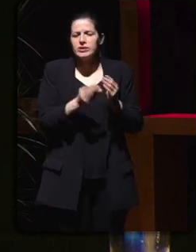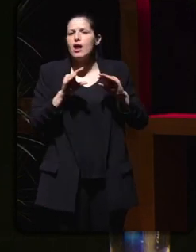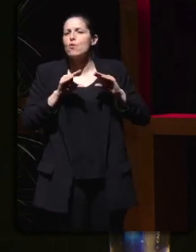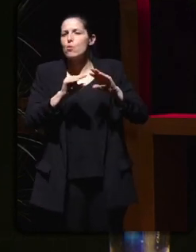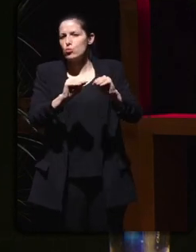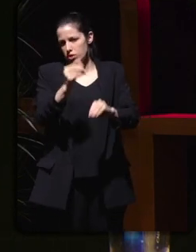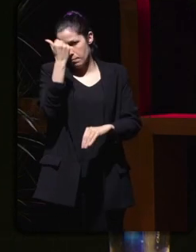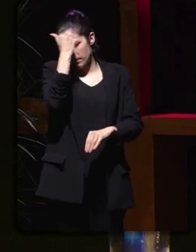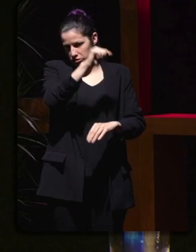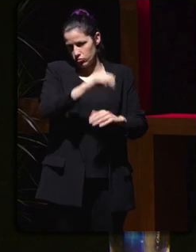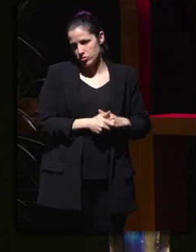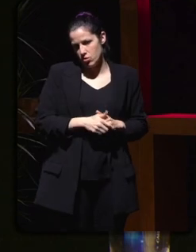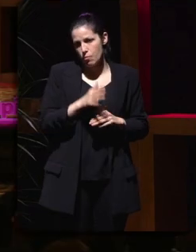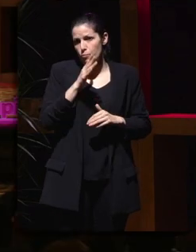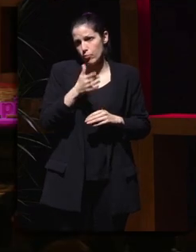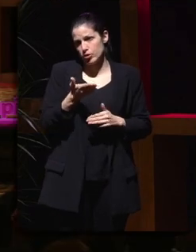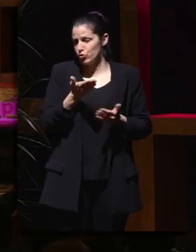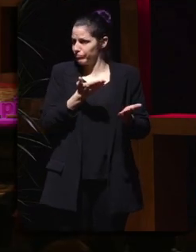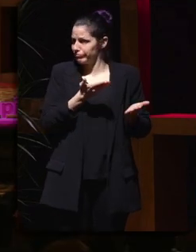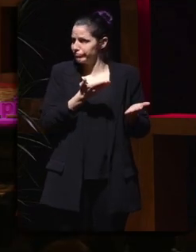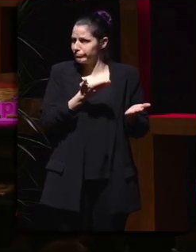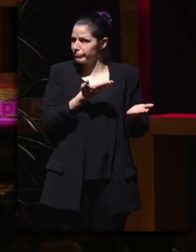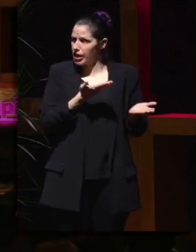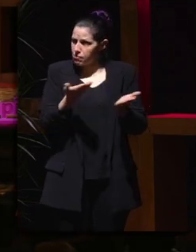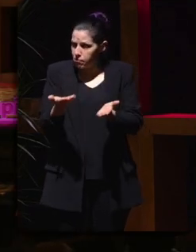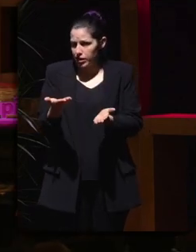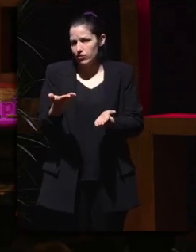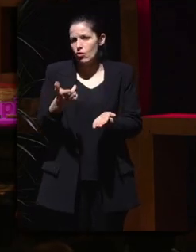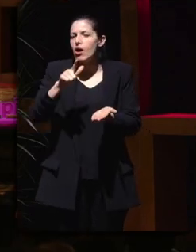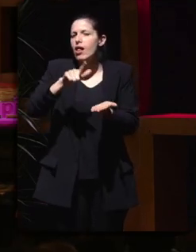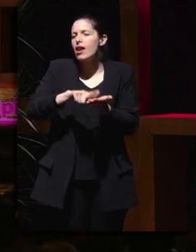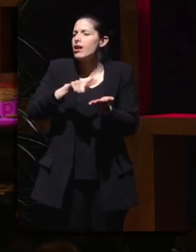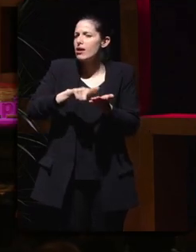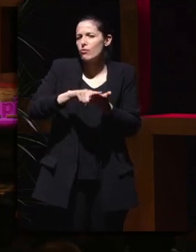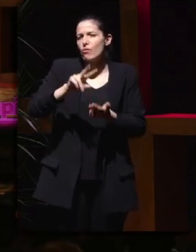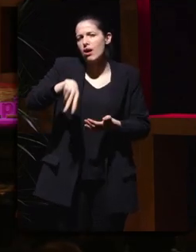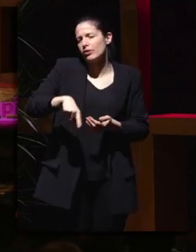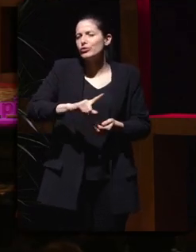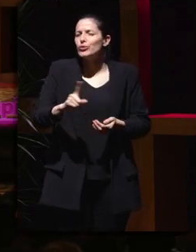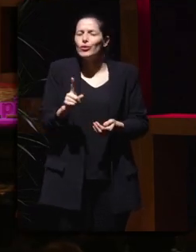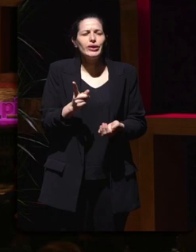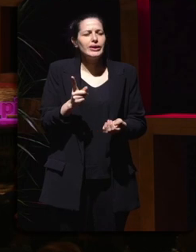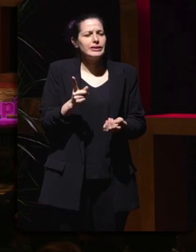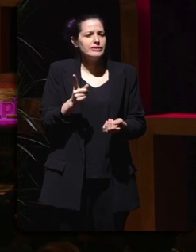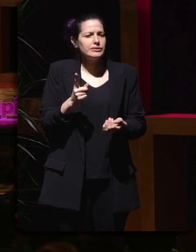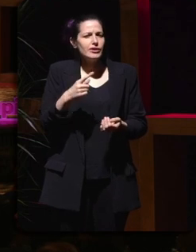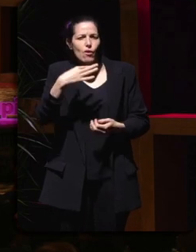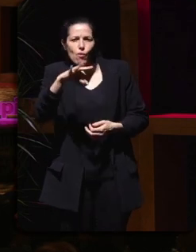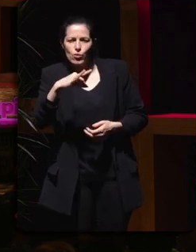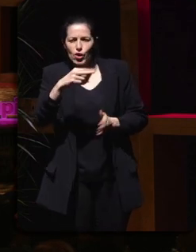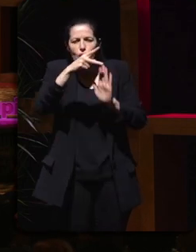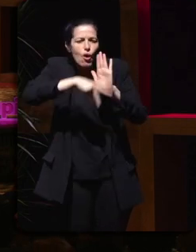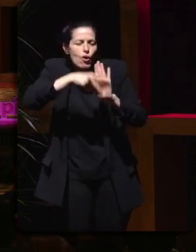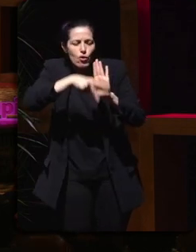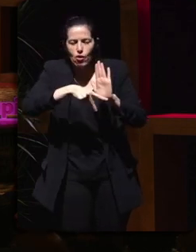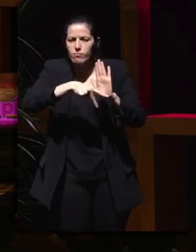Así que yo invito a que os deis cuenta de que la lengua no se trata solamente de una serie de normas